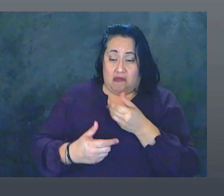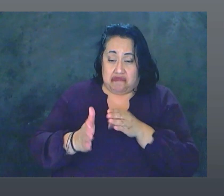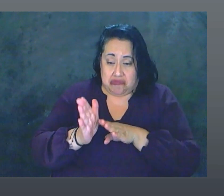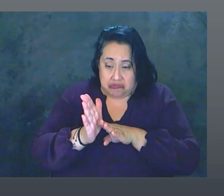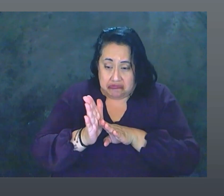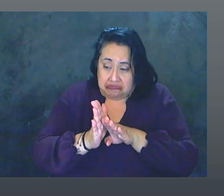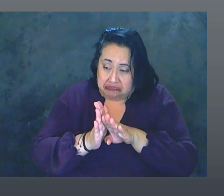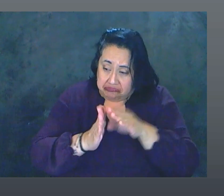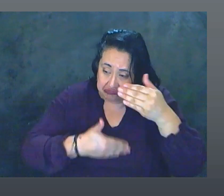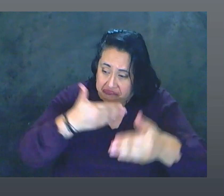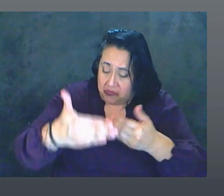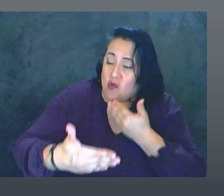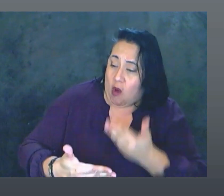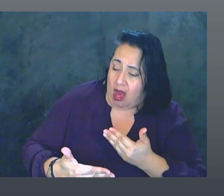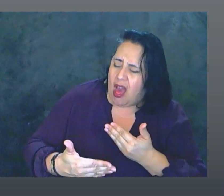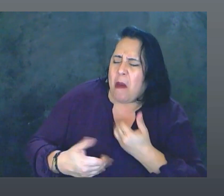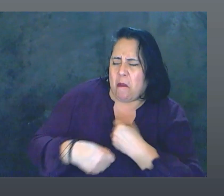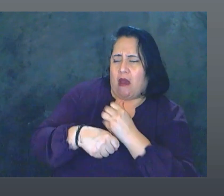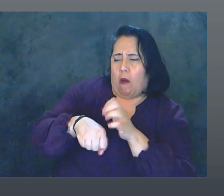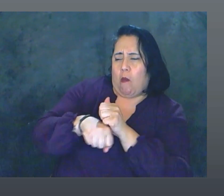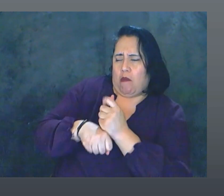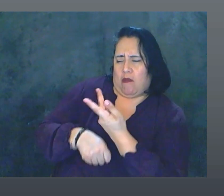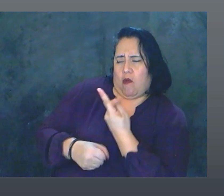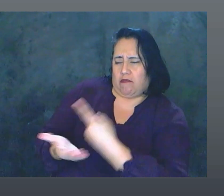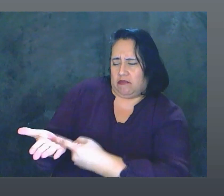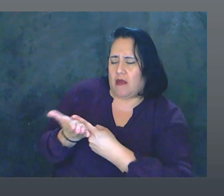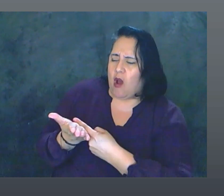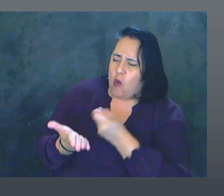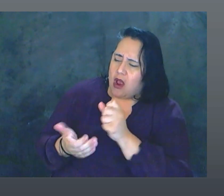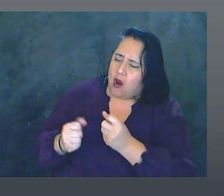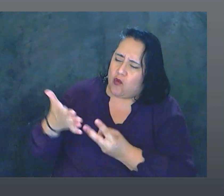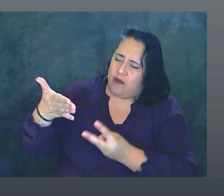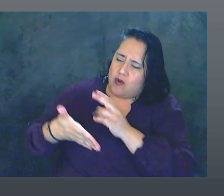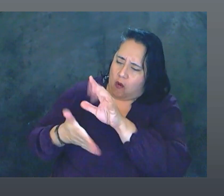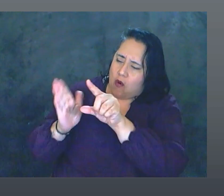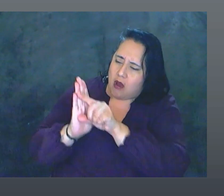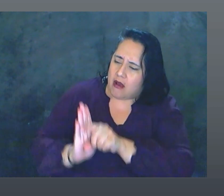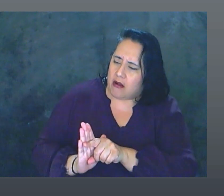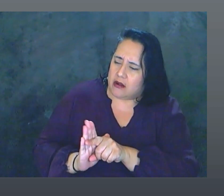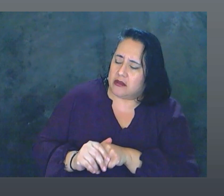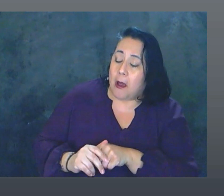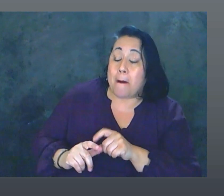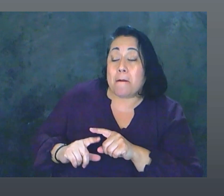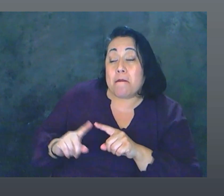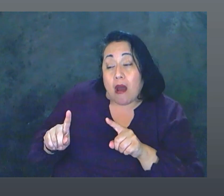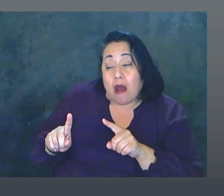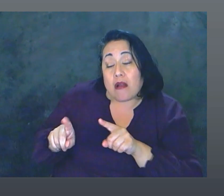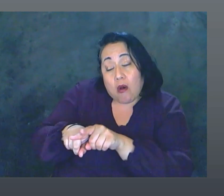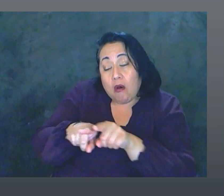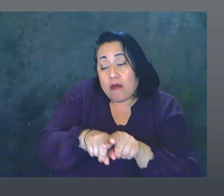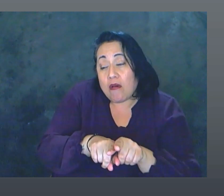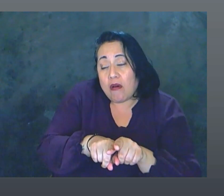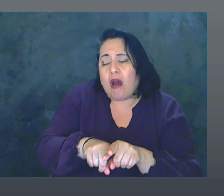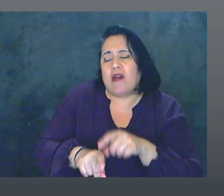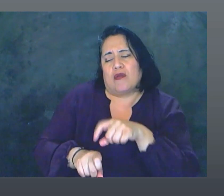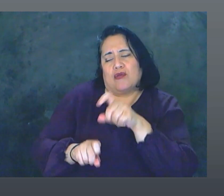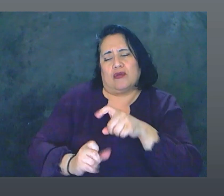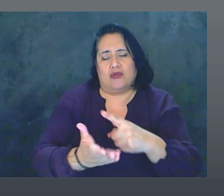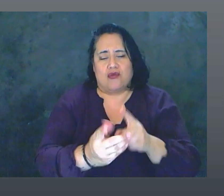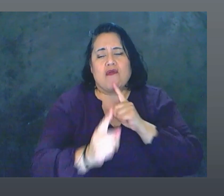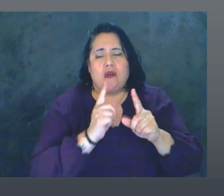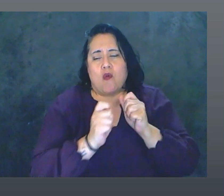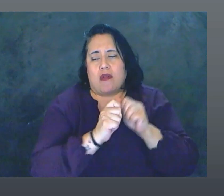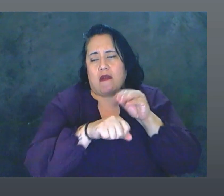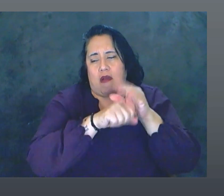progresando bien, haz una cita para hablar conmigo y repasamos tus calificaciones, pero también habla con